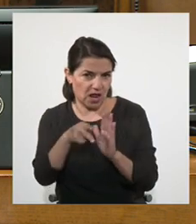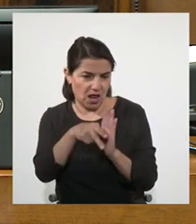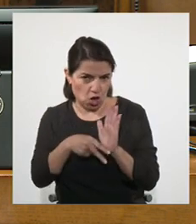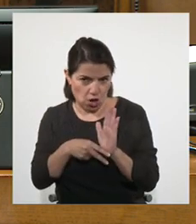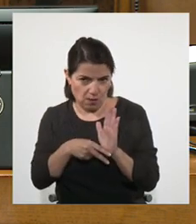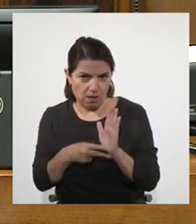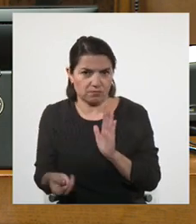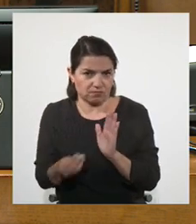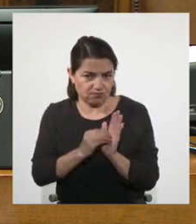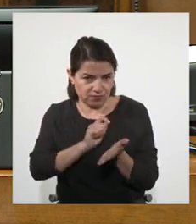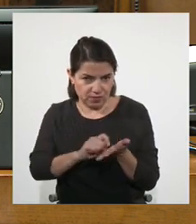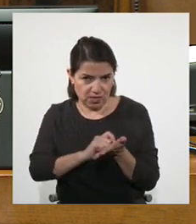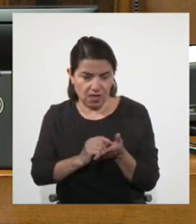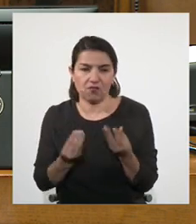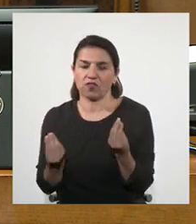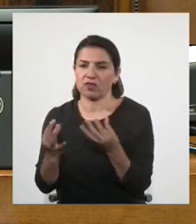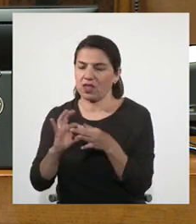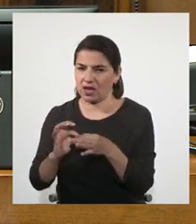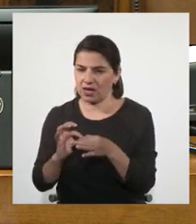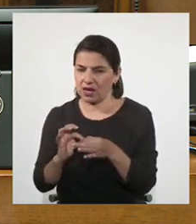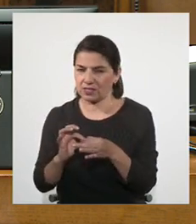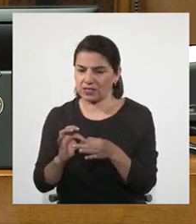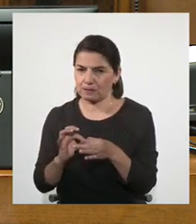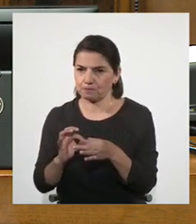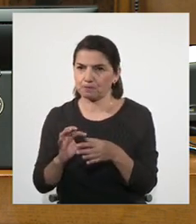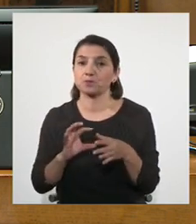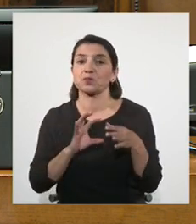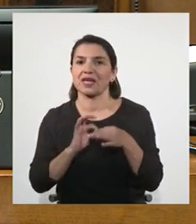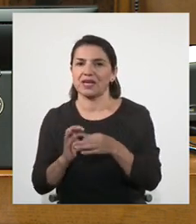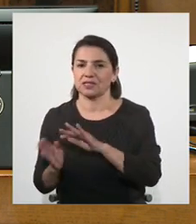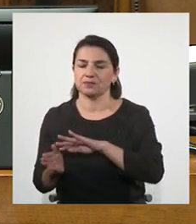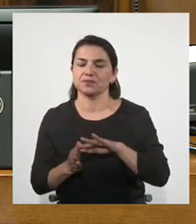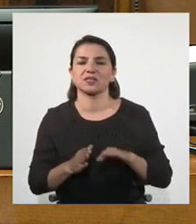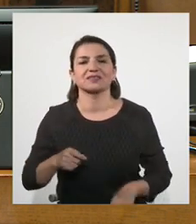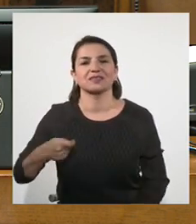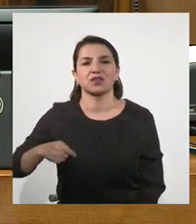gracias. Gracias. Pasamos, senador Elizalde.